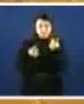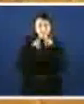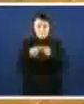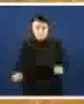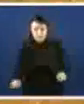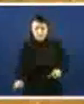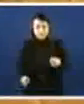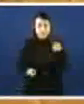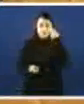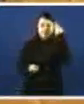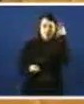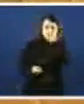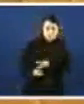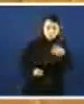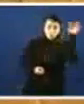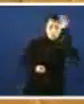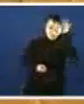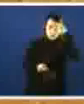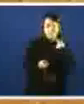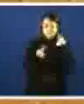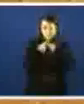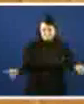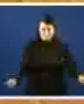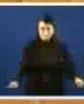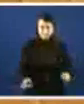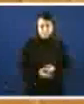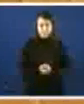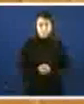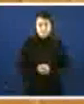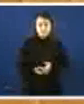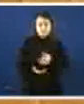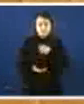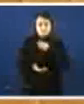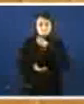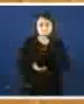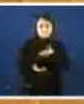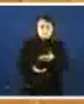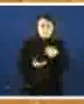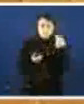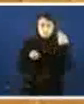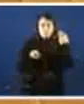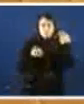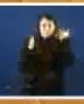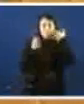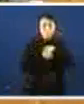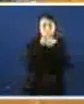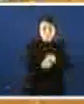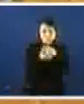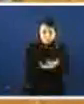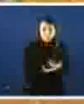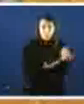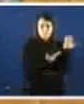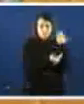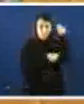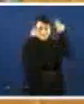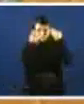na modernidade en do século das luces impuxose a razón sobre os dogmas e, polo tanto, o raciocinio, a argumentación, a demostración, no